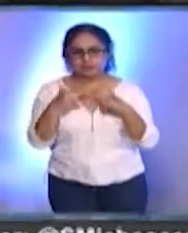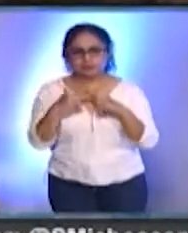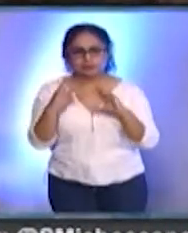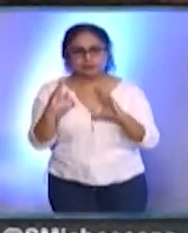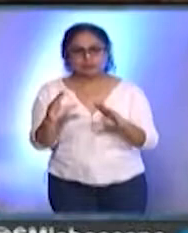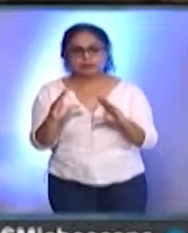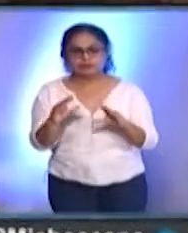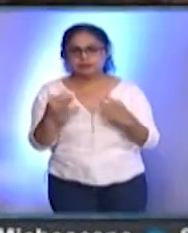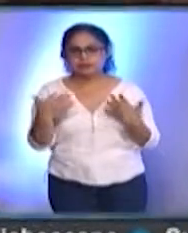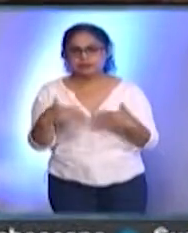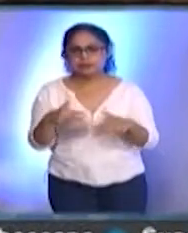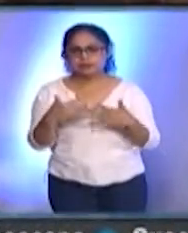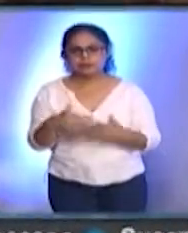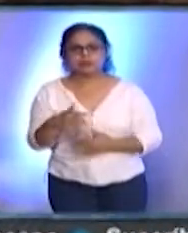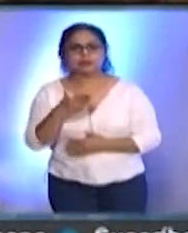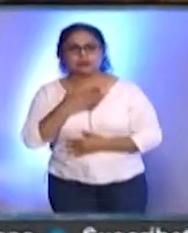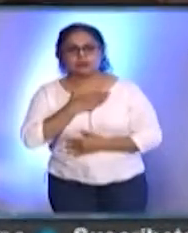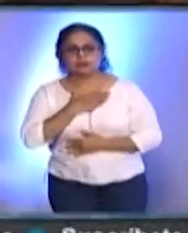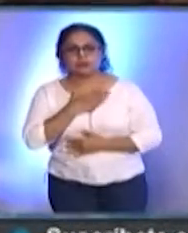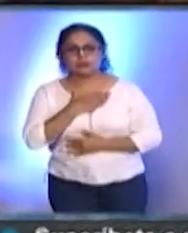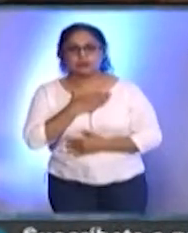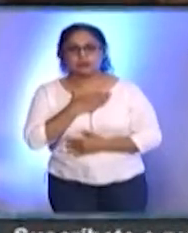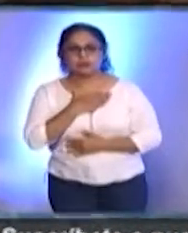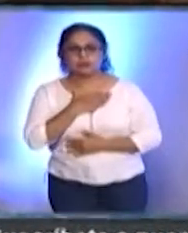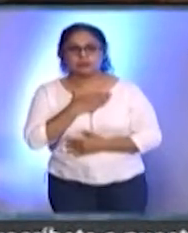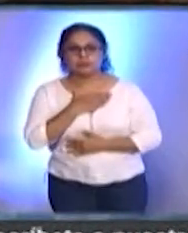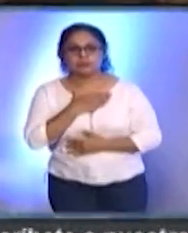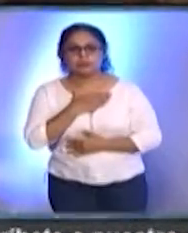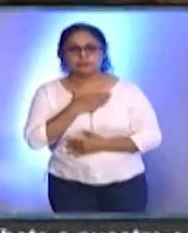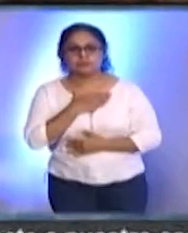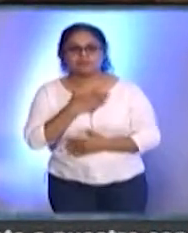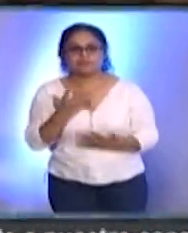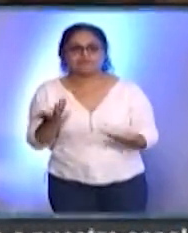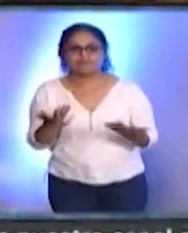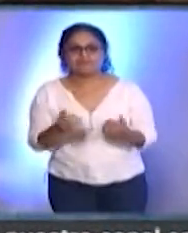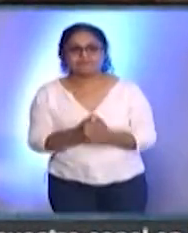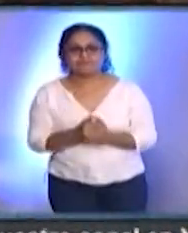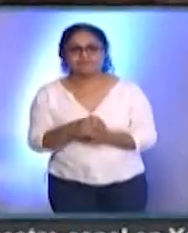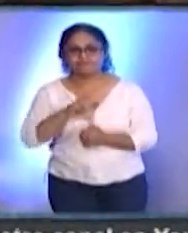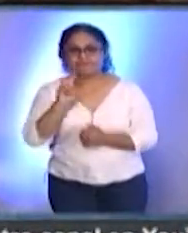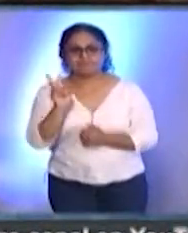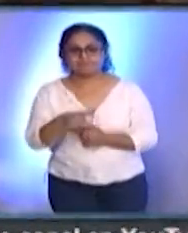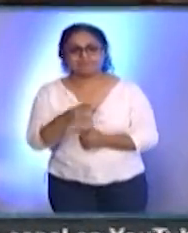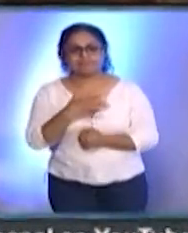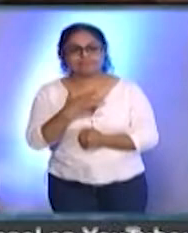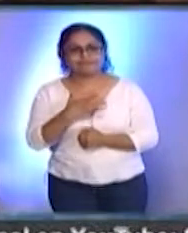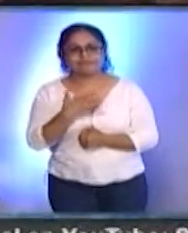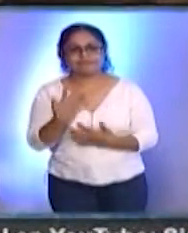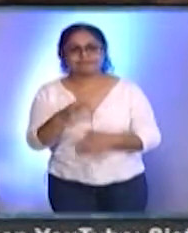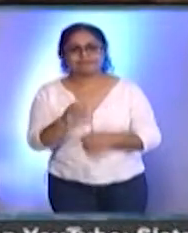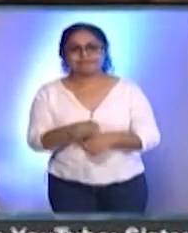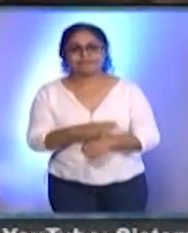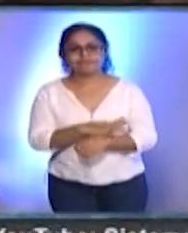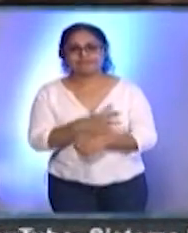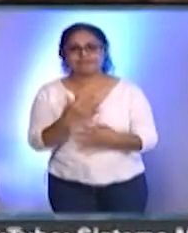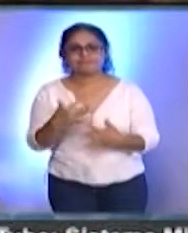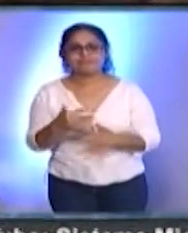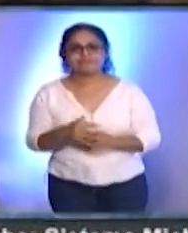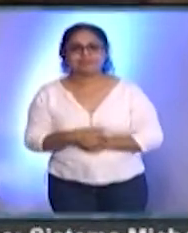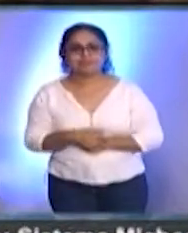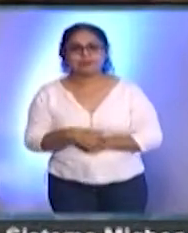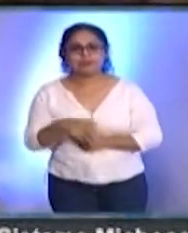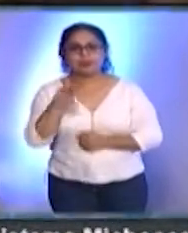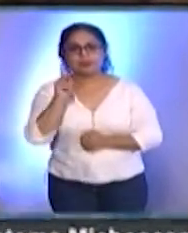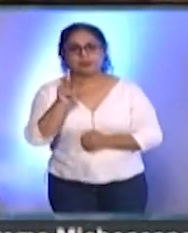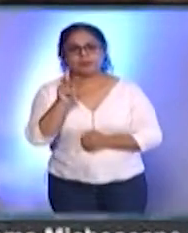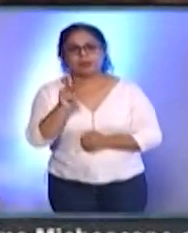eso, venir yo nuevamente a mi facultad es una cosa, ¿verdad? Es inolvidable. Yo le decía a alguien que parece